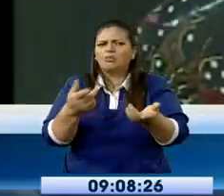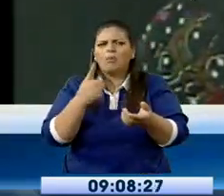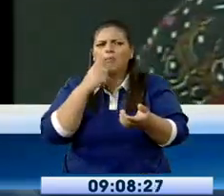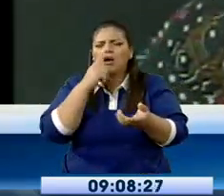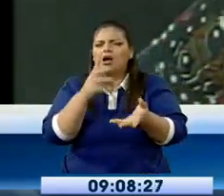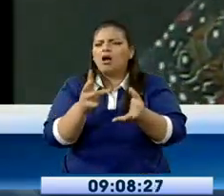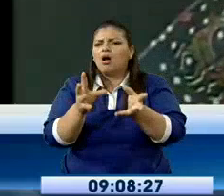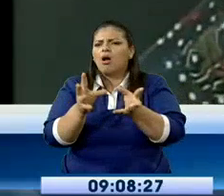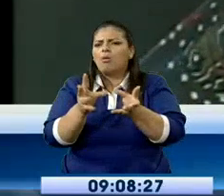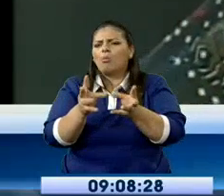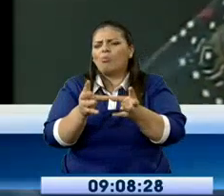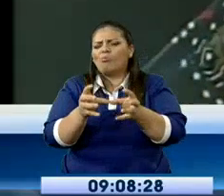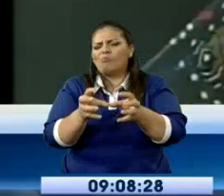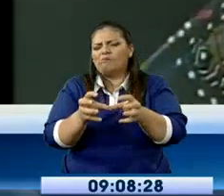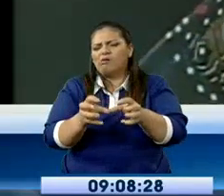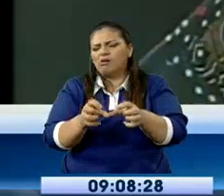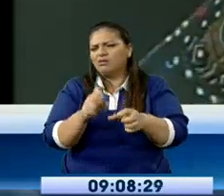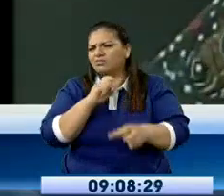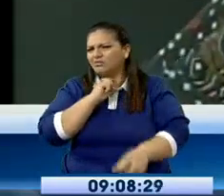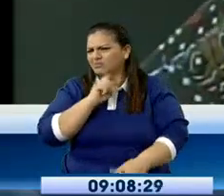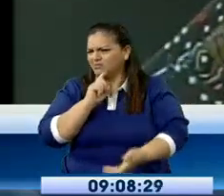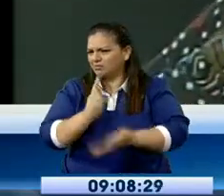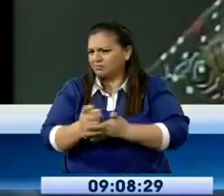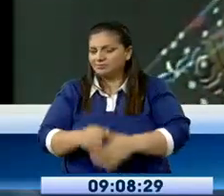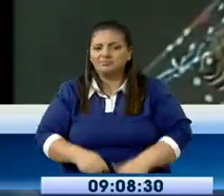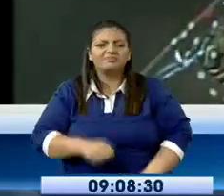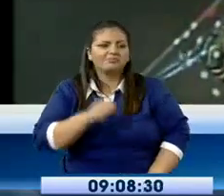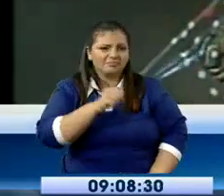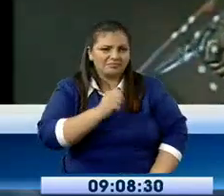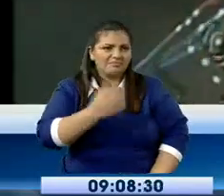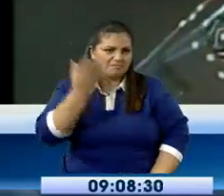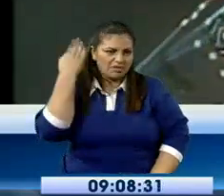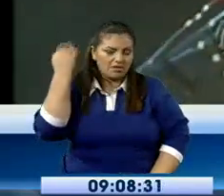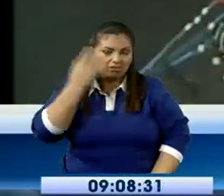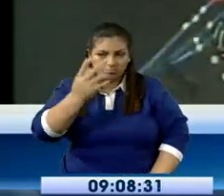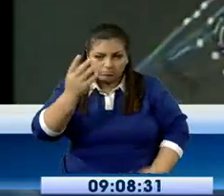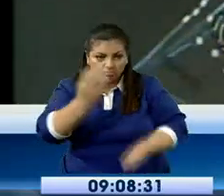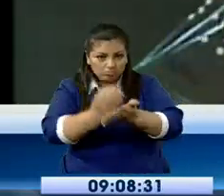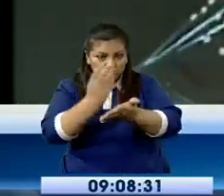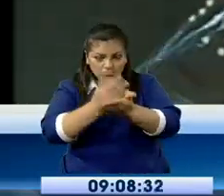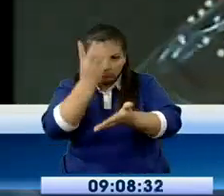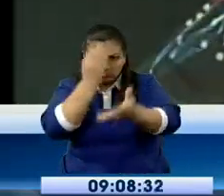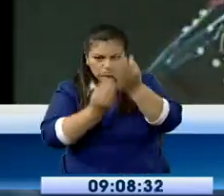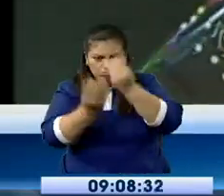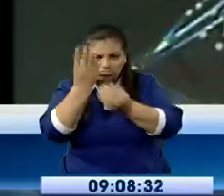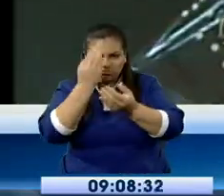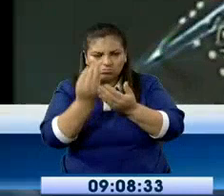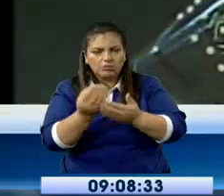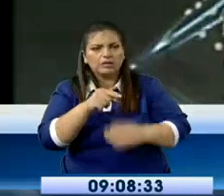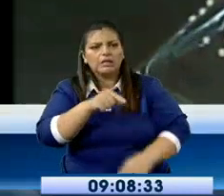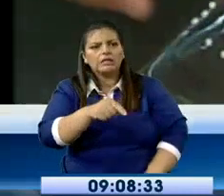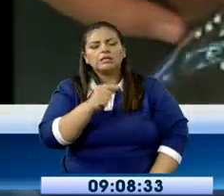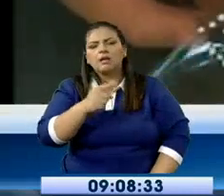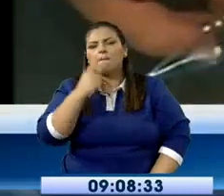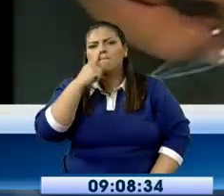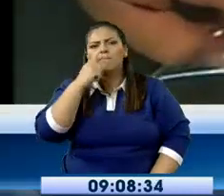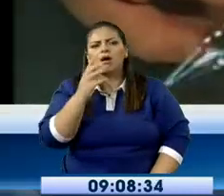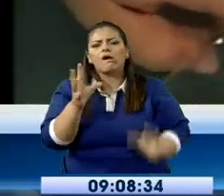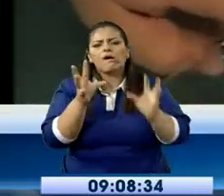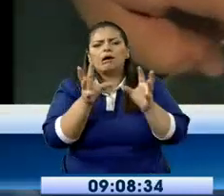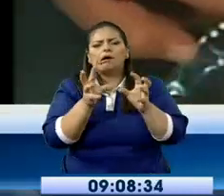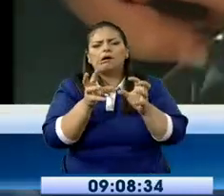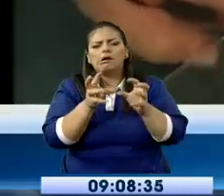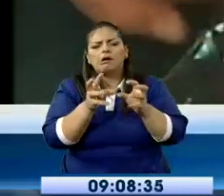mis conocimientos tengo entendido y en el curso que he hecho, absorbe la humedad del pan. Claro, y lo deja más sequito. Por eso es que este pan, miren,